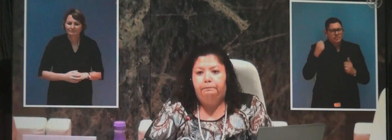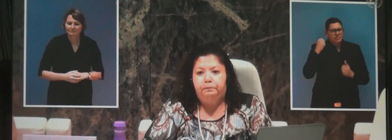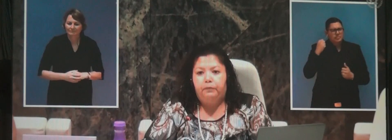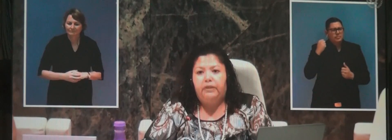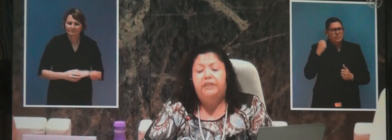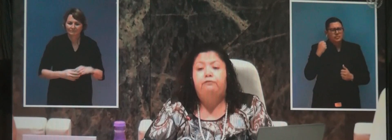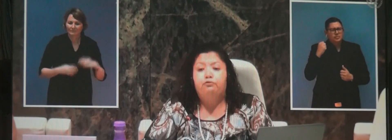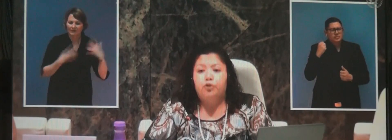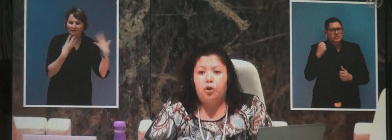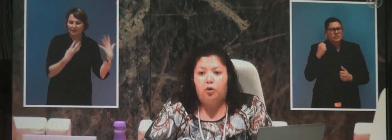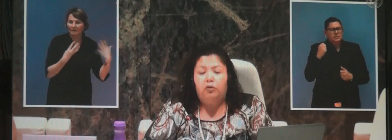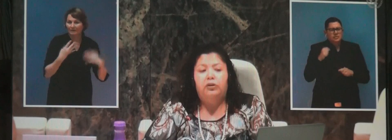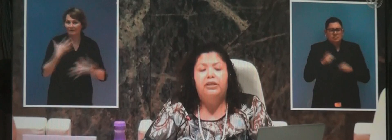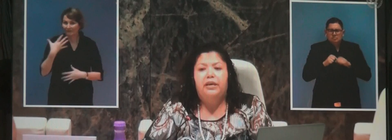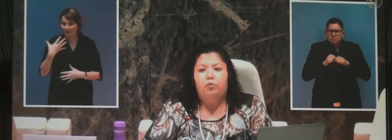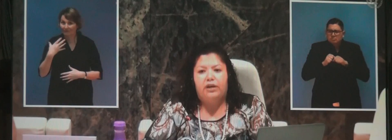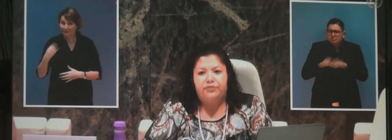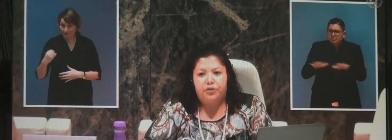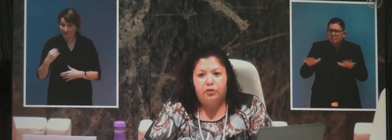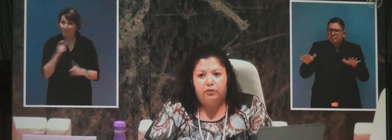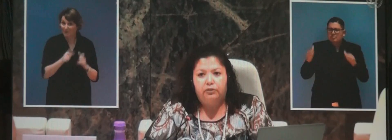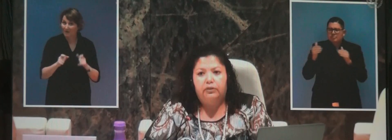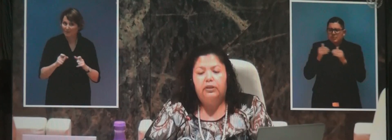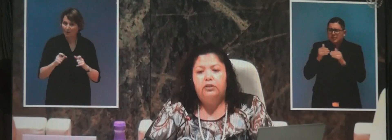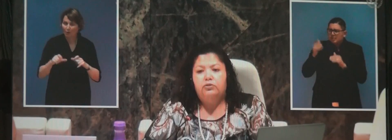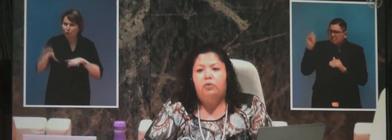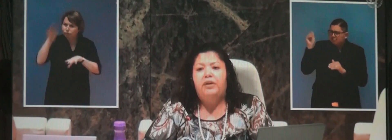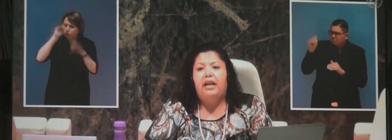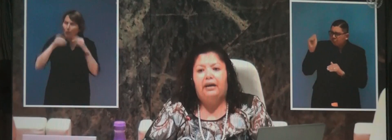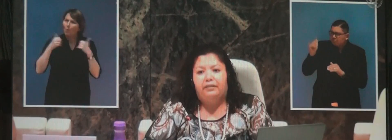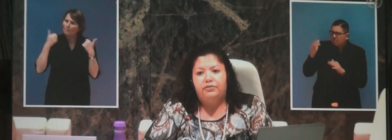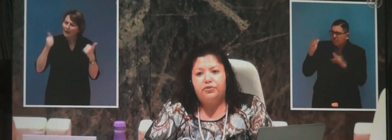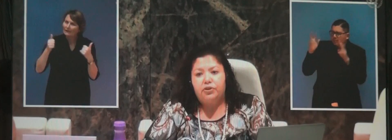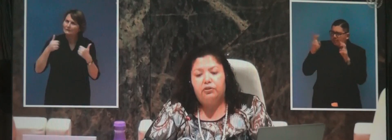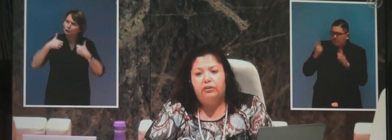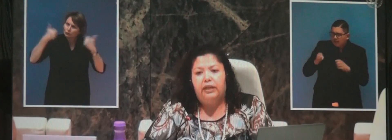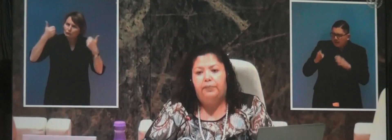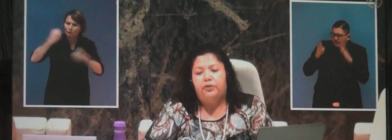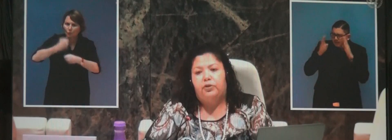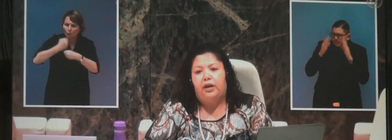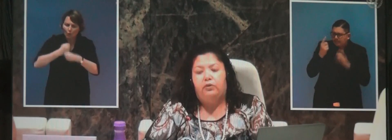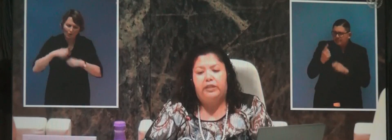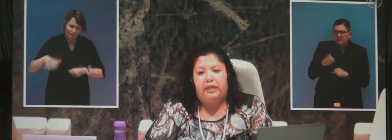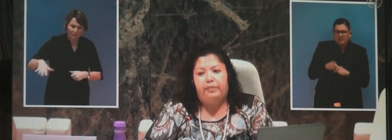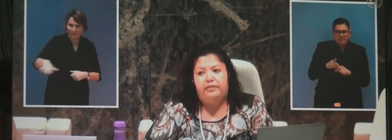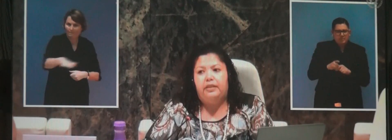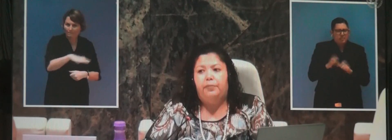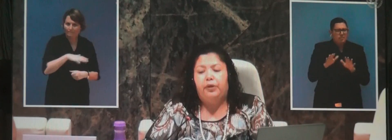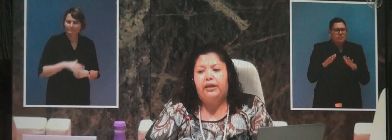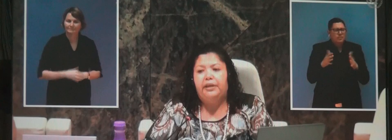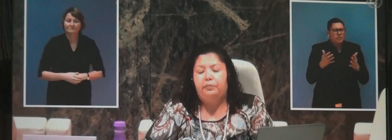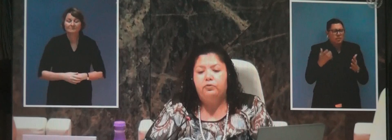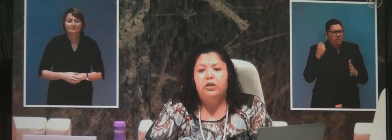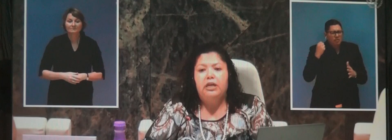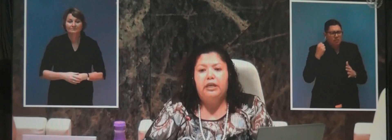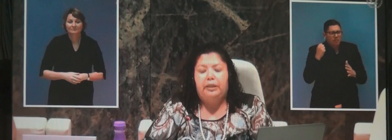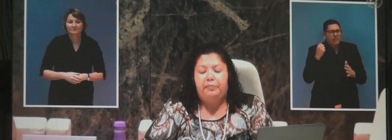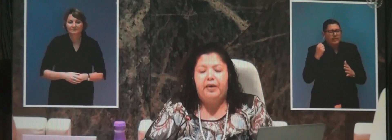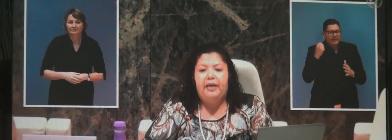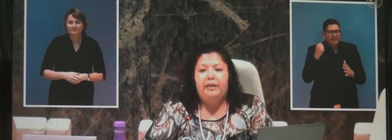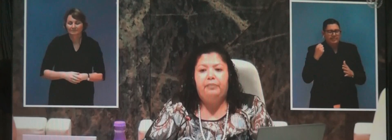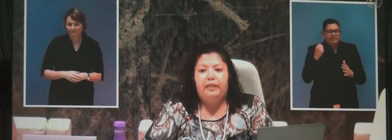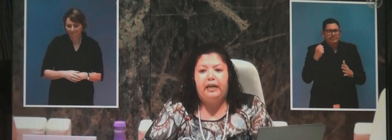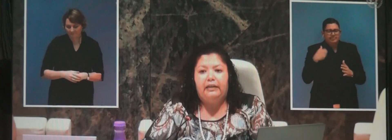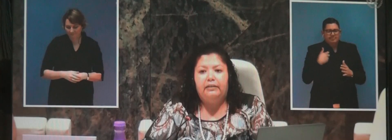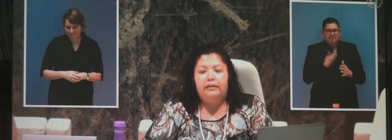la difusión y educación sobre la atención de las personas con discapacidad? Porque queremos